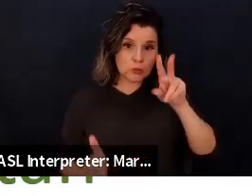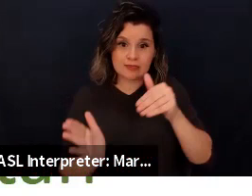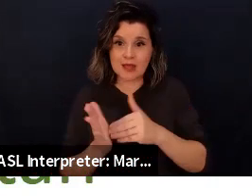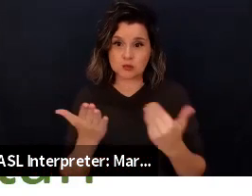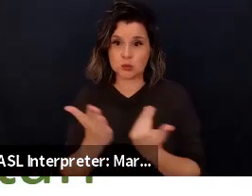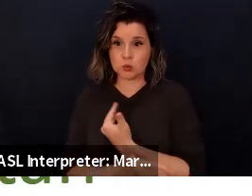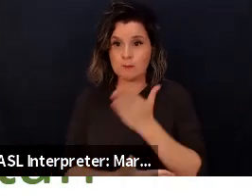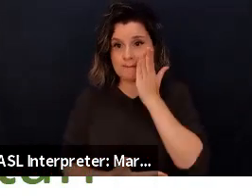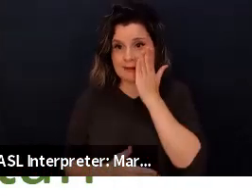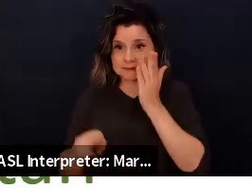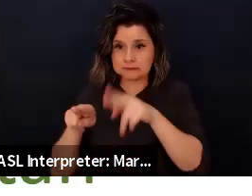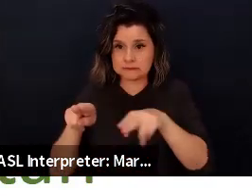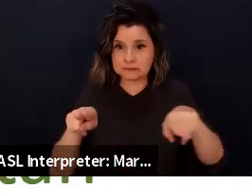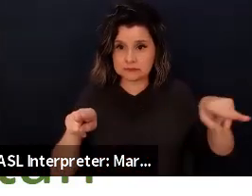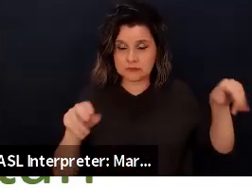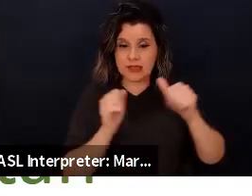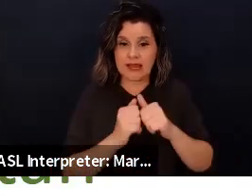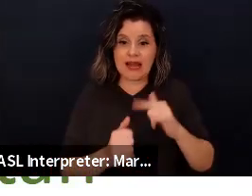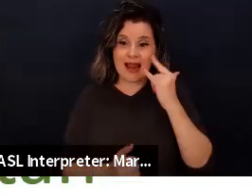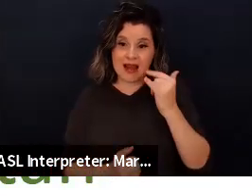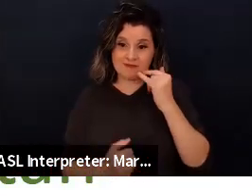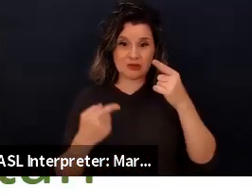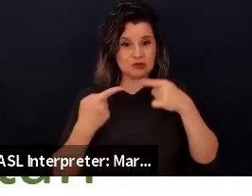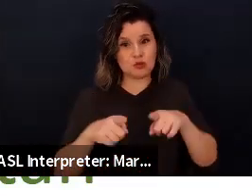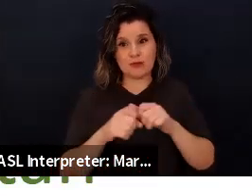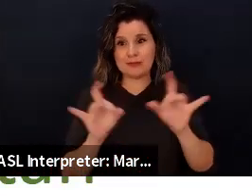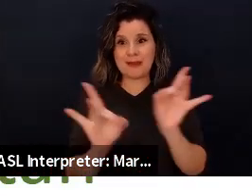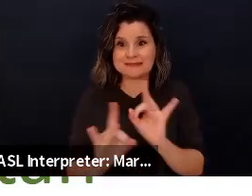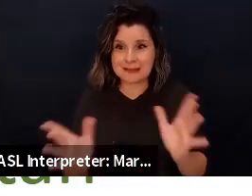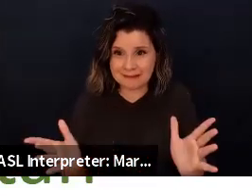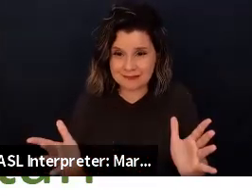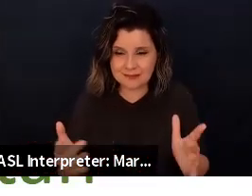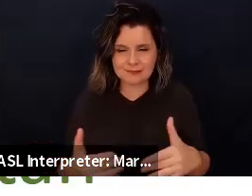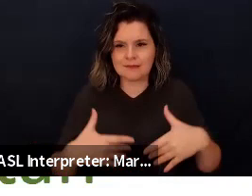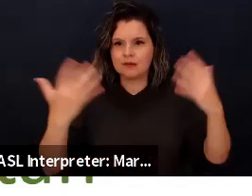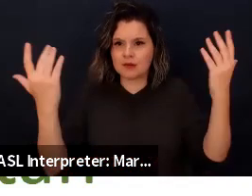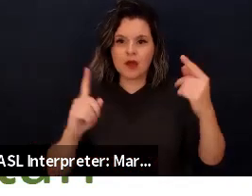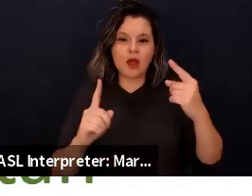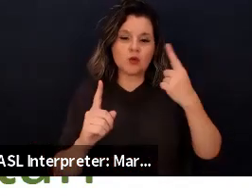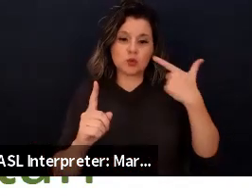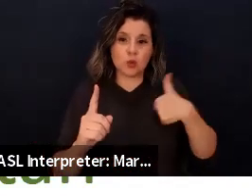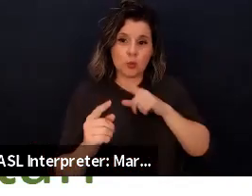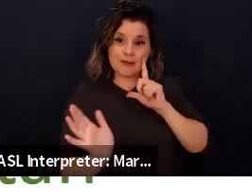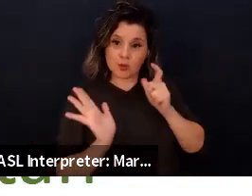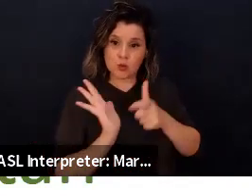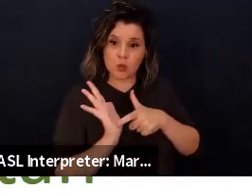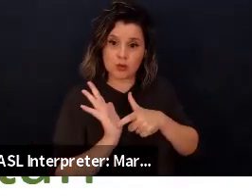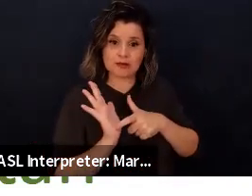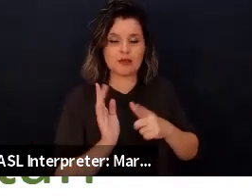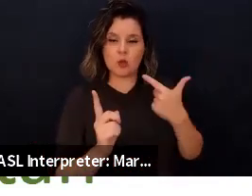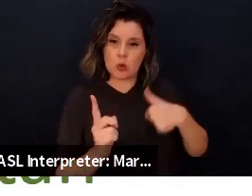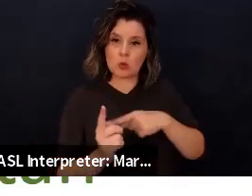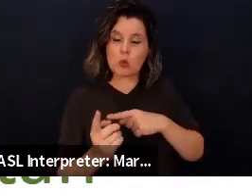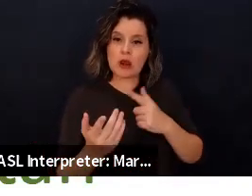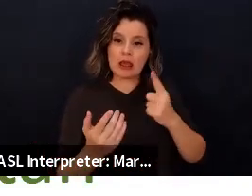camas en California y durante la pandemia. Entonces, lo que hemos visto es que nosotros pasamos